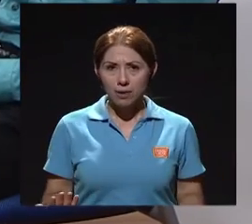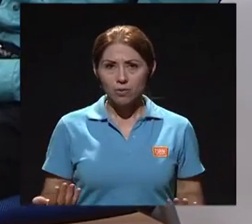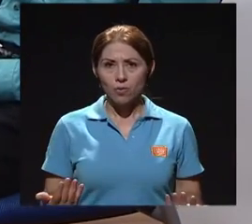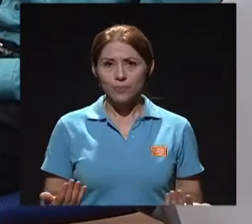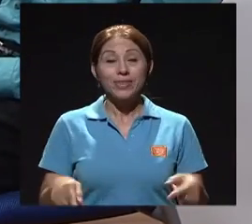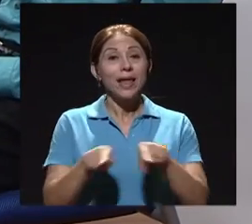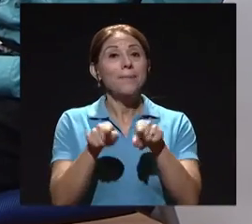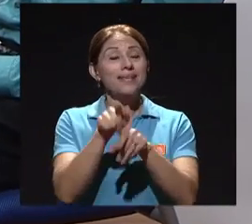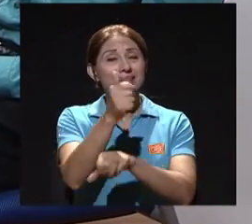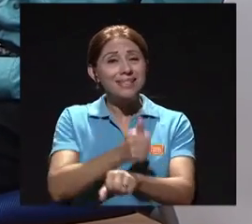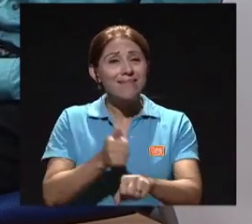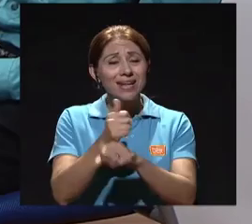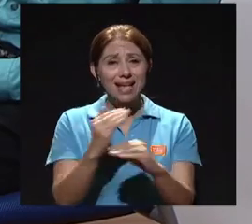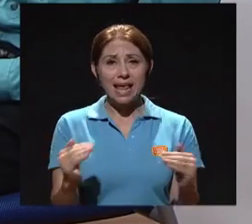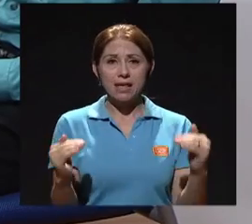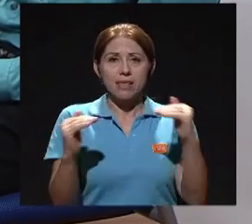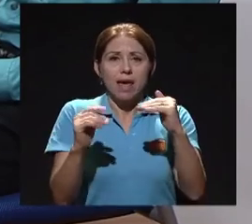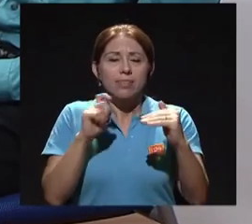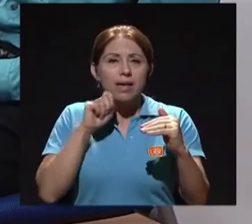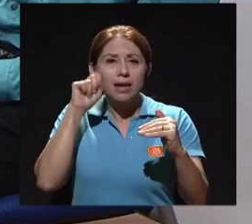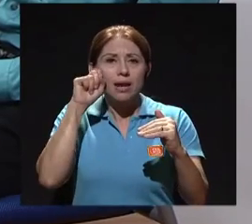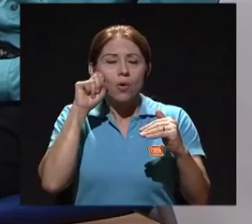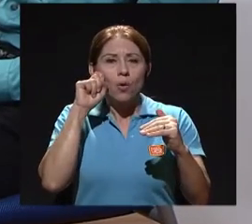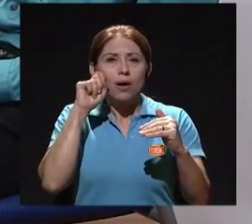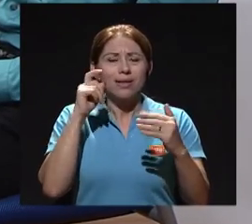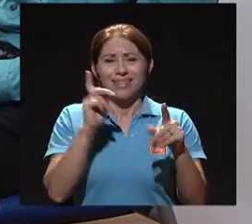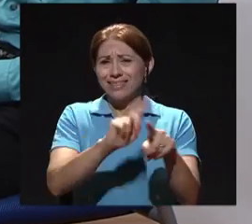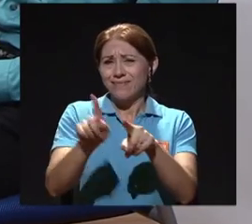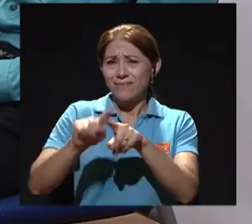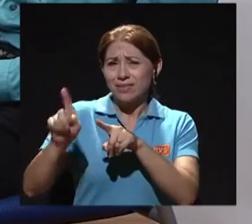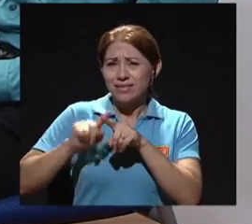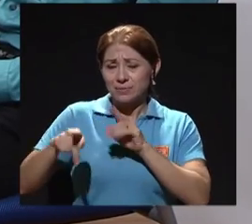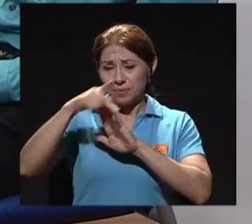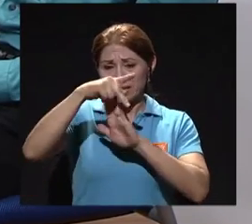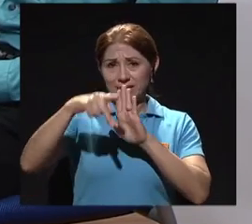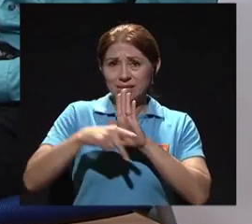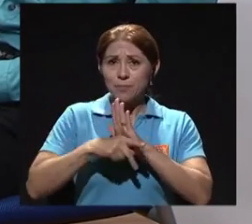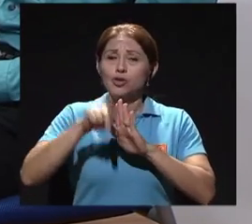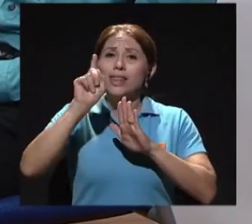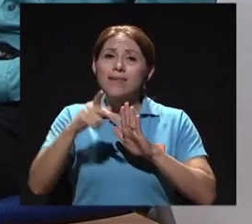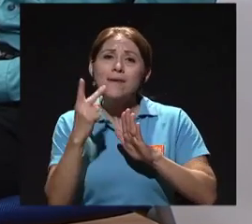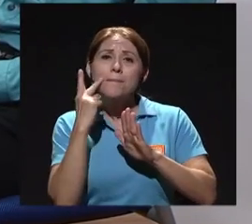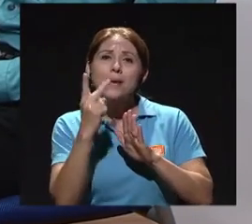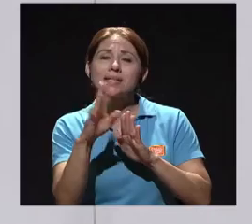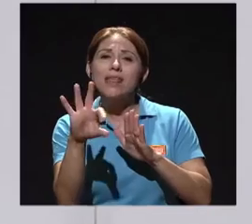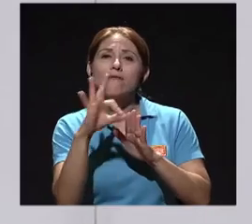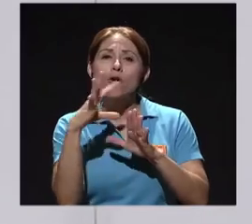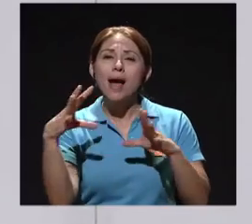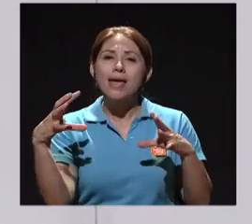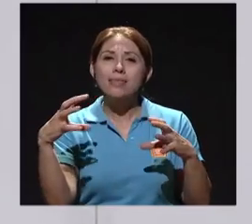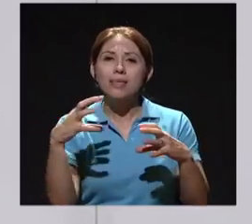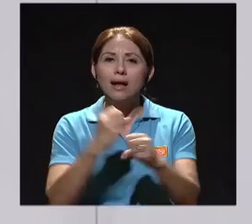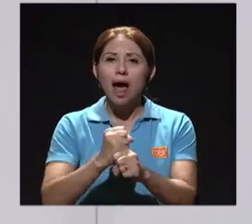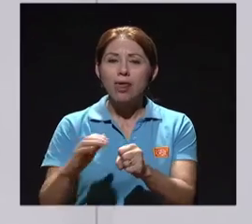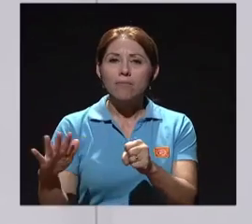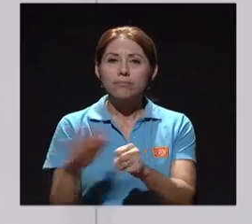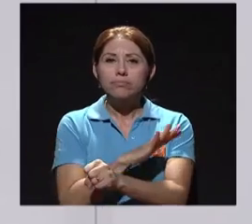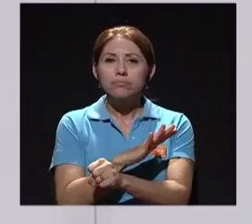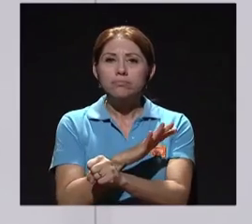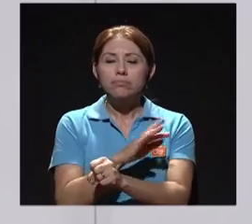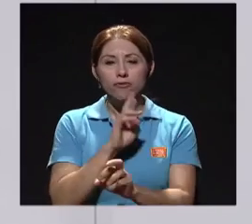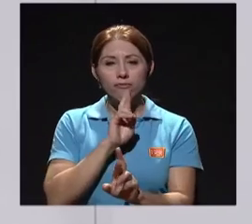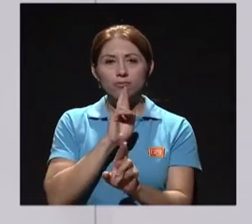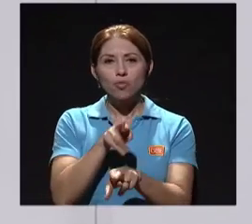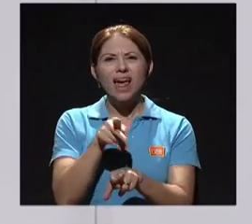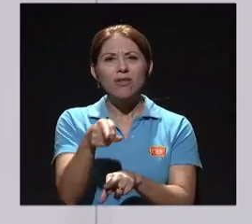establece la equidad de género se establece una serie de principios que tienen que ser interpretados en forma integrada y que efectivamente lo que nos dan